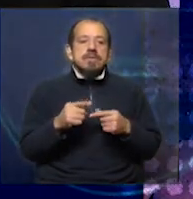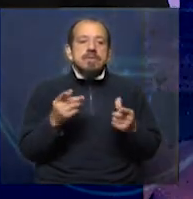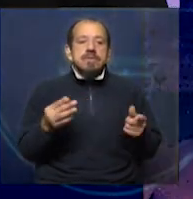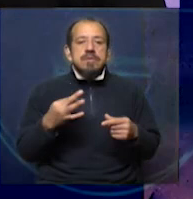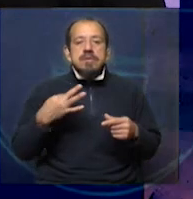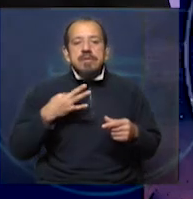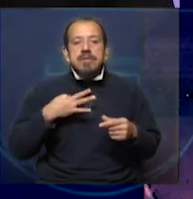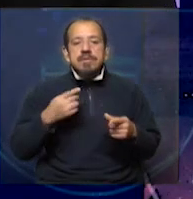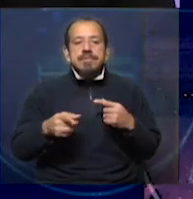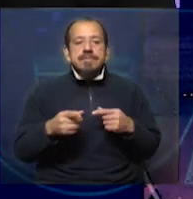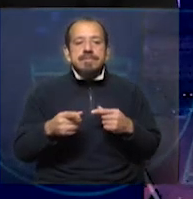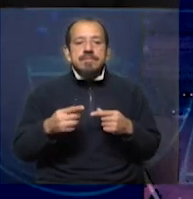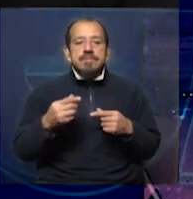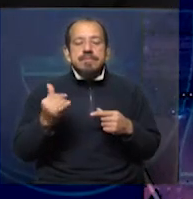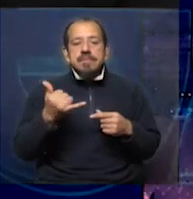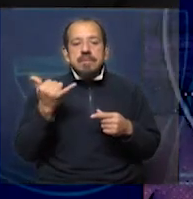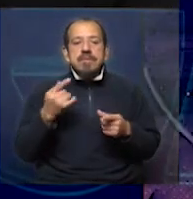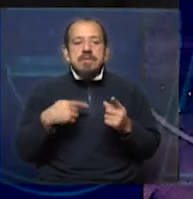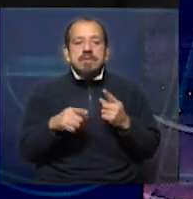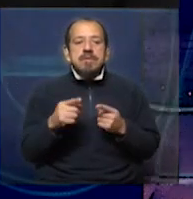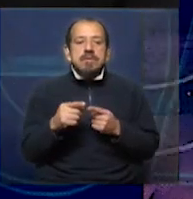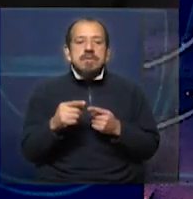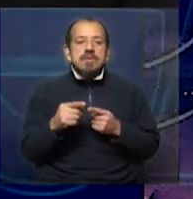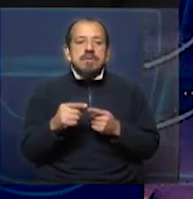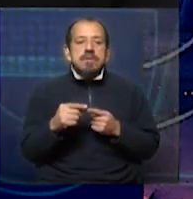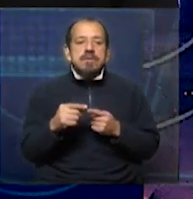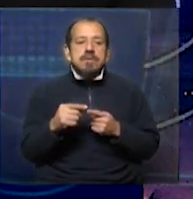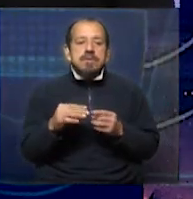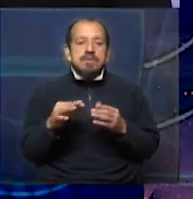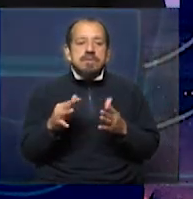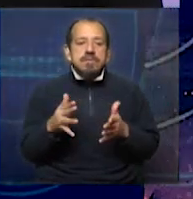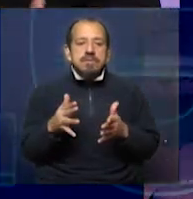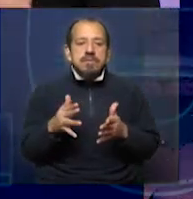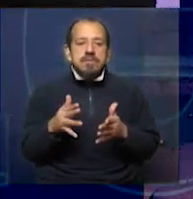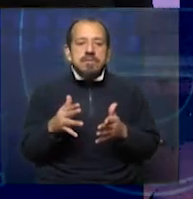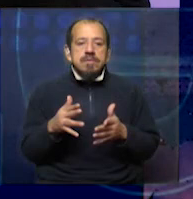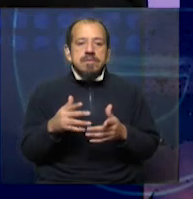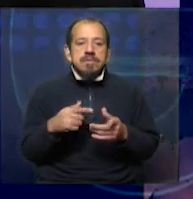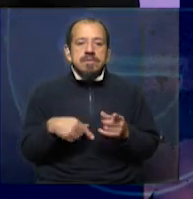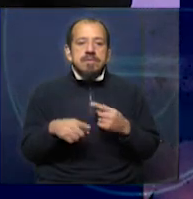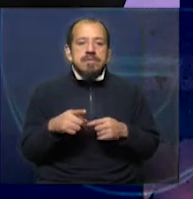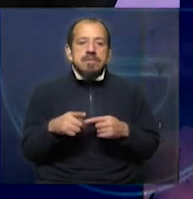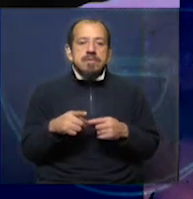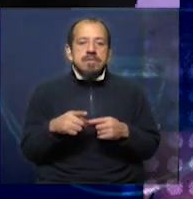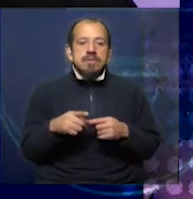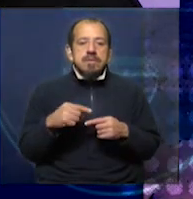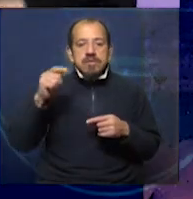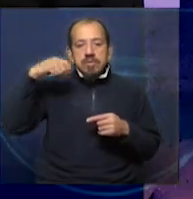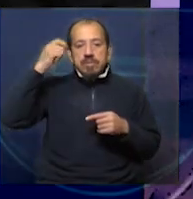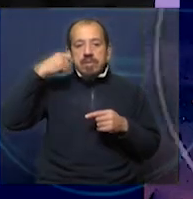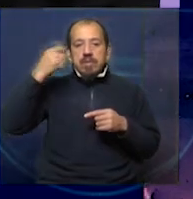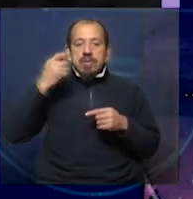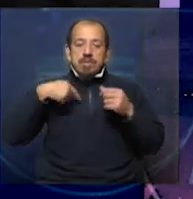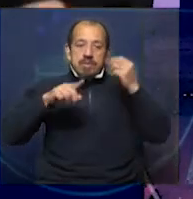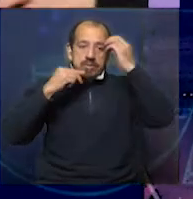vida y del tiempo, y etcétera. Para no olvidar es una película que viene de fuera, pero es